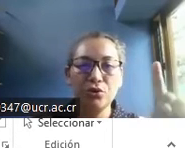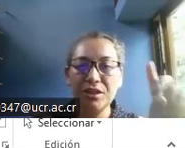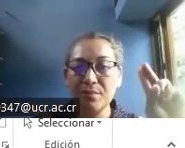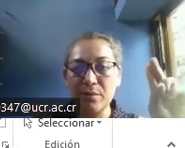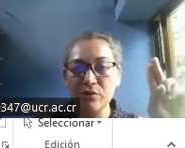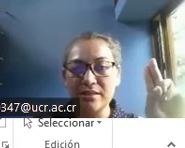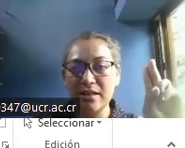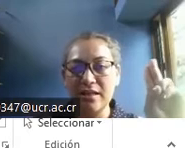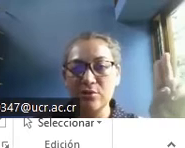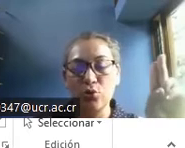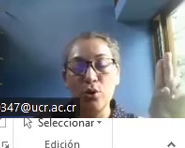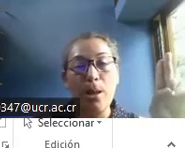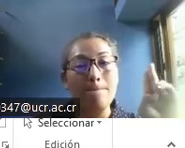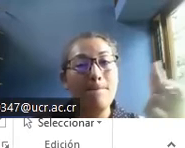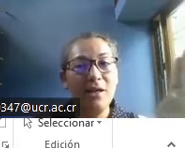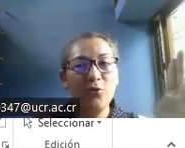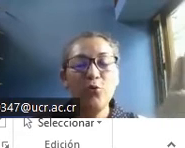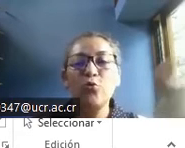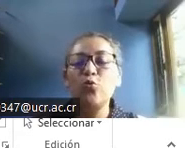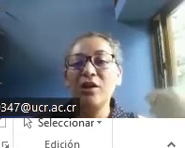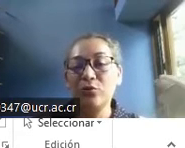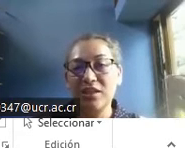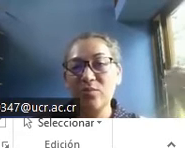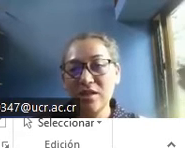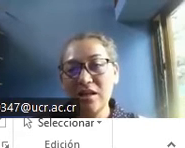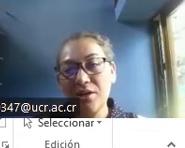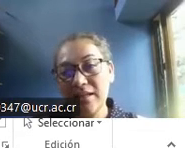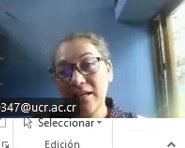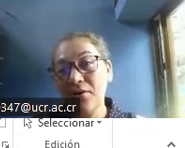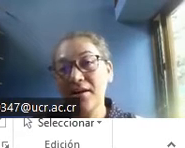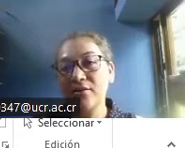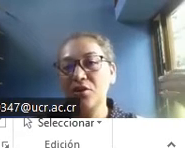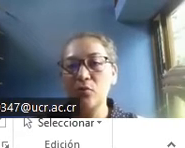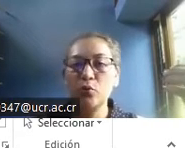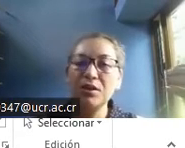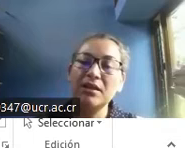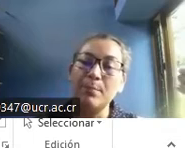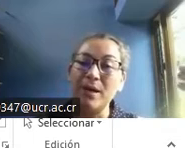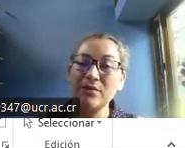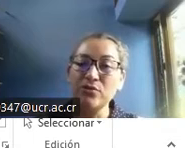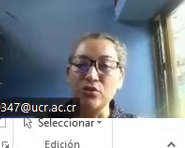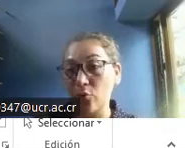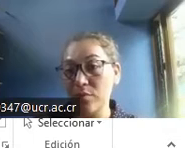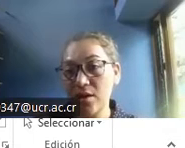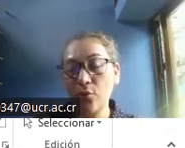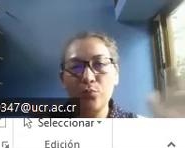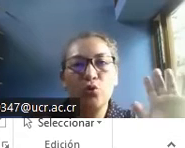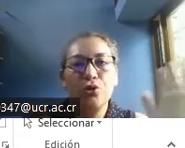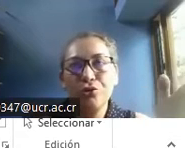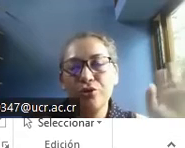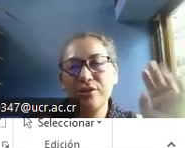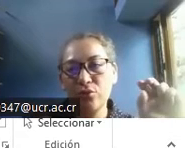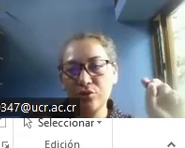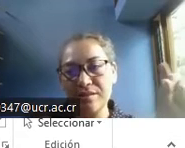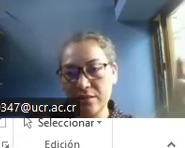el segundo 3 vamos a estar en esto. Pero cuando llegamos a la hora de grabar, nos damos cuenta que pasos para un video